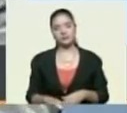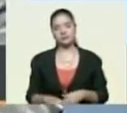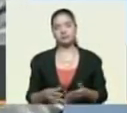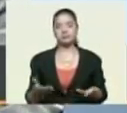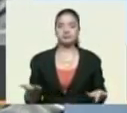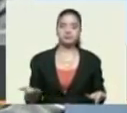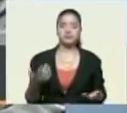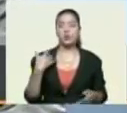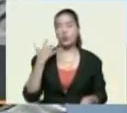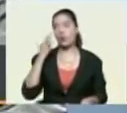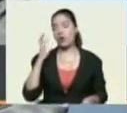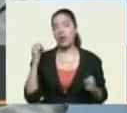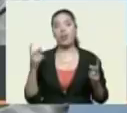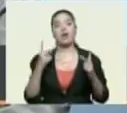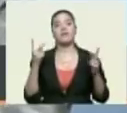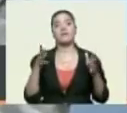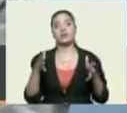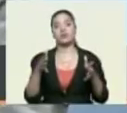que